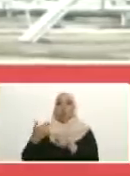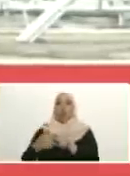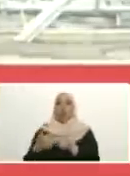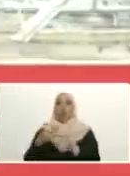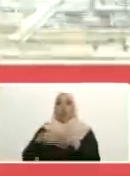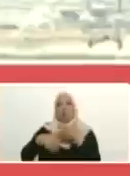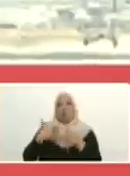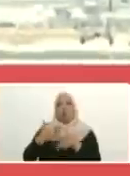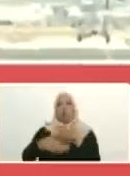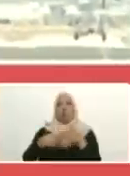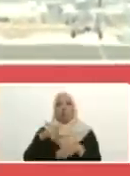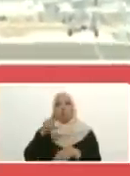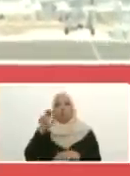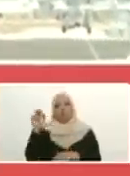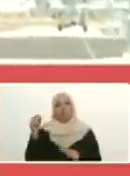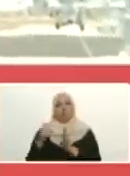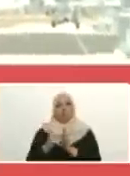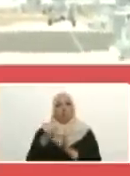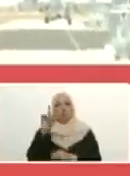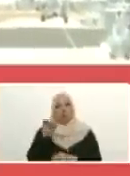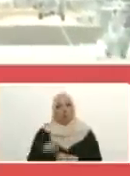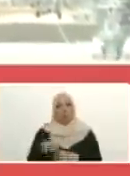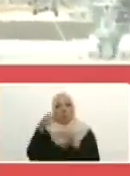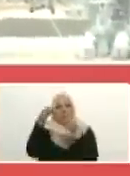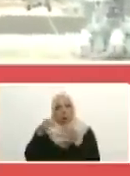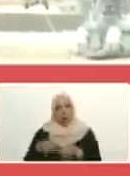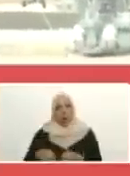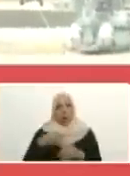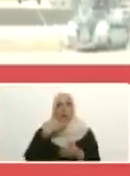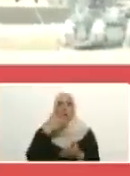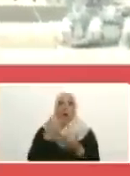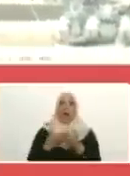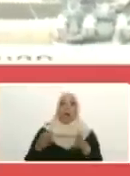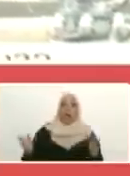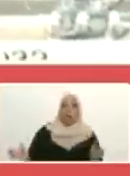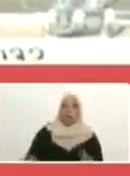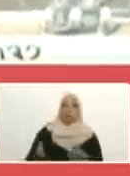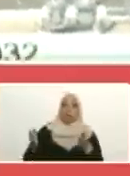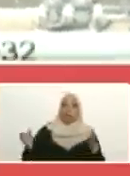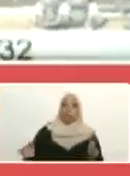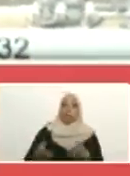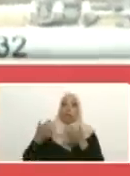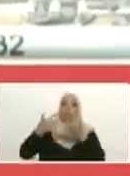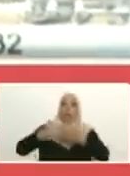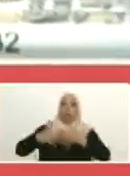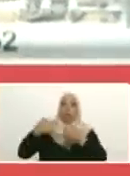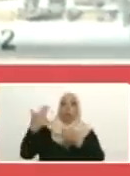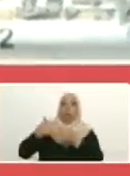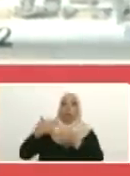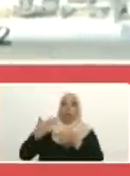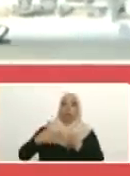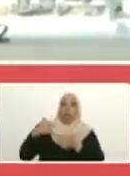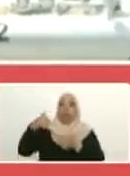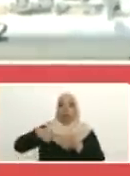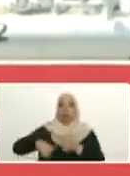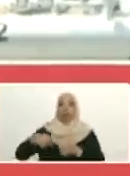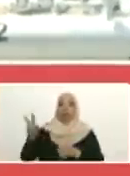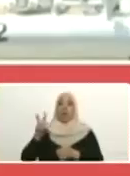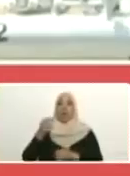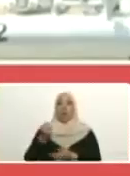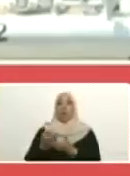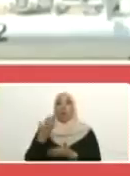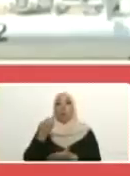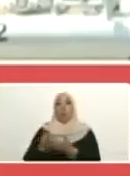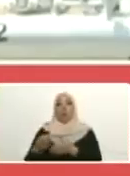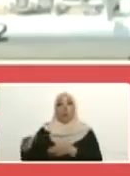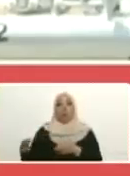a producir los 20.000 barriles. Estoy segura de eso. Gracias por impulsar siempre el barril petrolero aquí en la faja petrolífica del Orinoco. Y